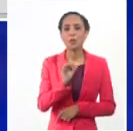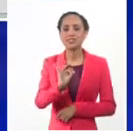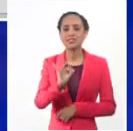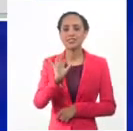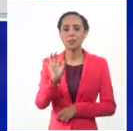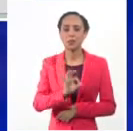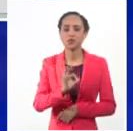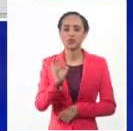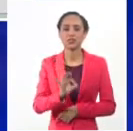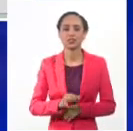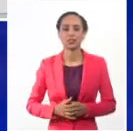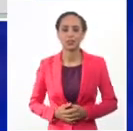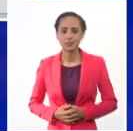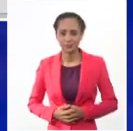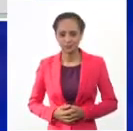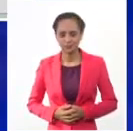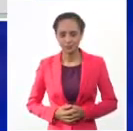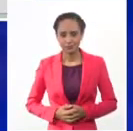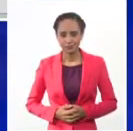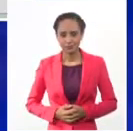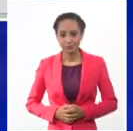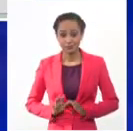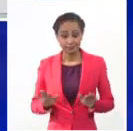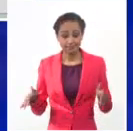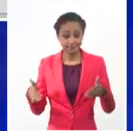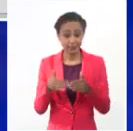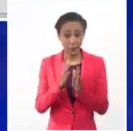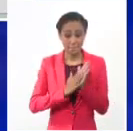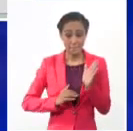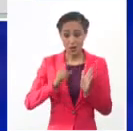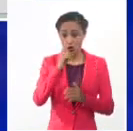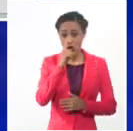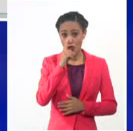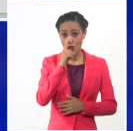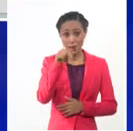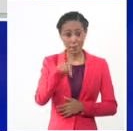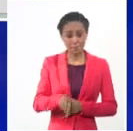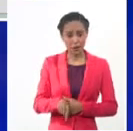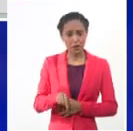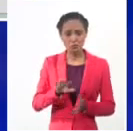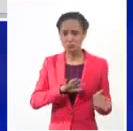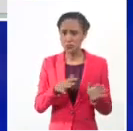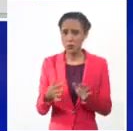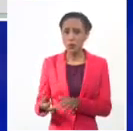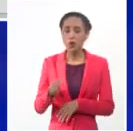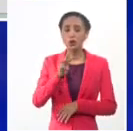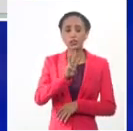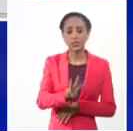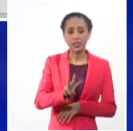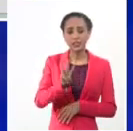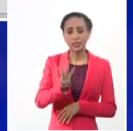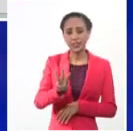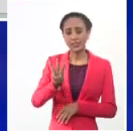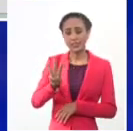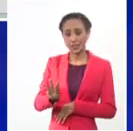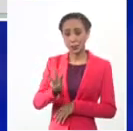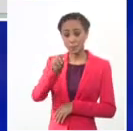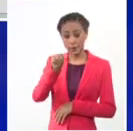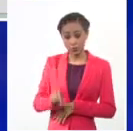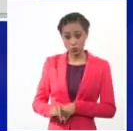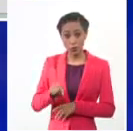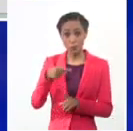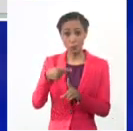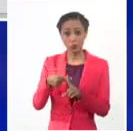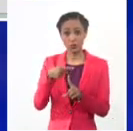85,7%. Al cierre del mes de noviembre se promediaban 333 casos